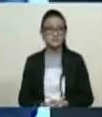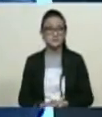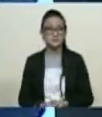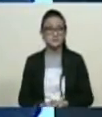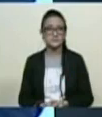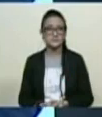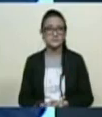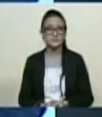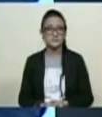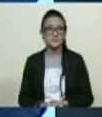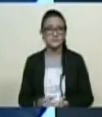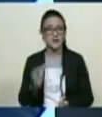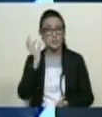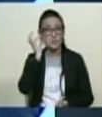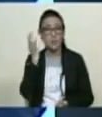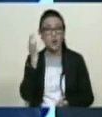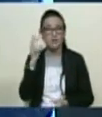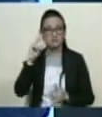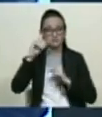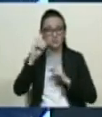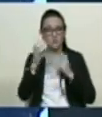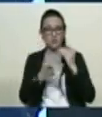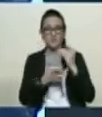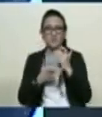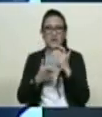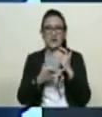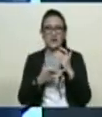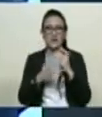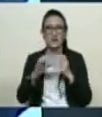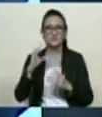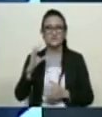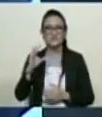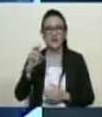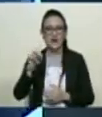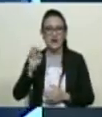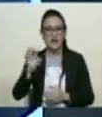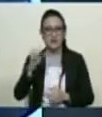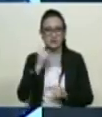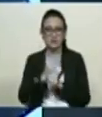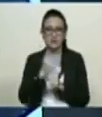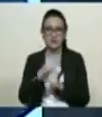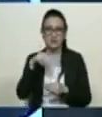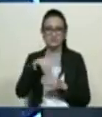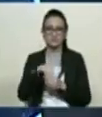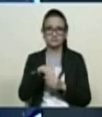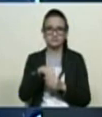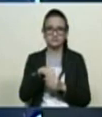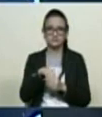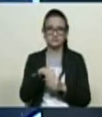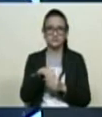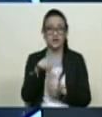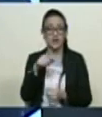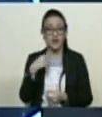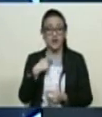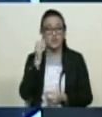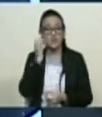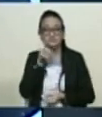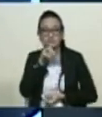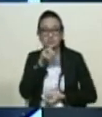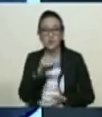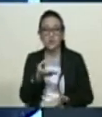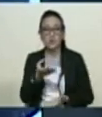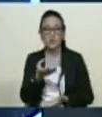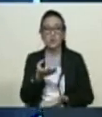Este es un técnico de soporte, Maylen García, que ella está dando cuenta allí de una manera